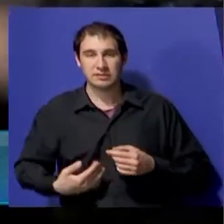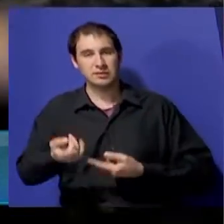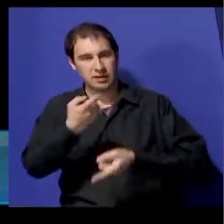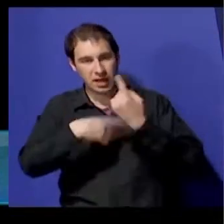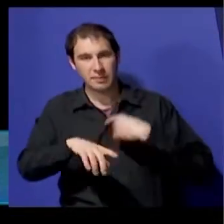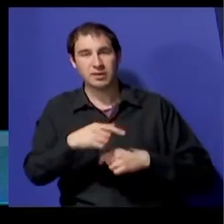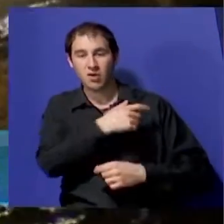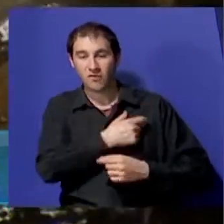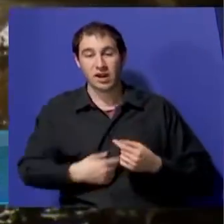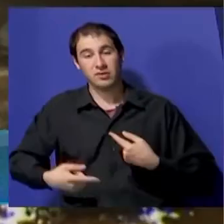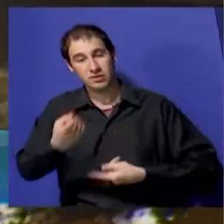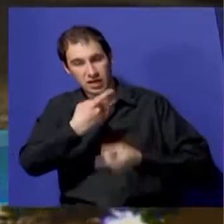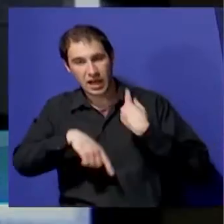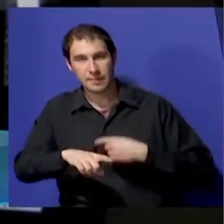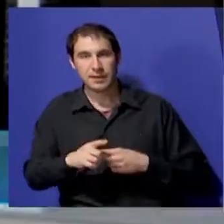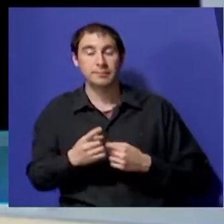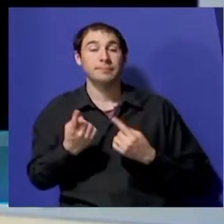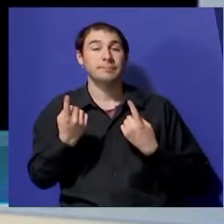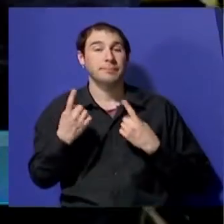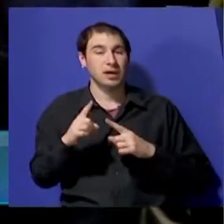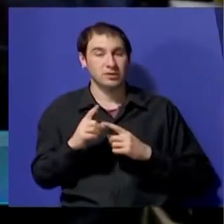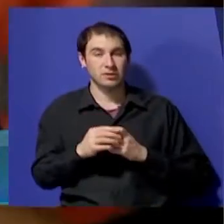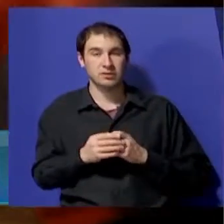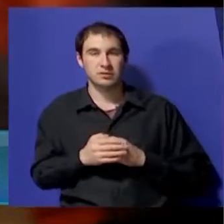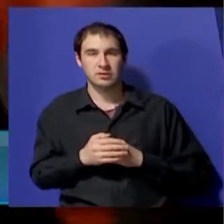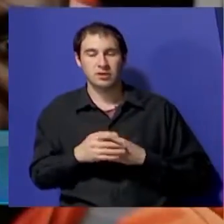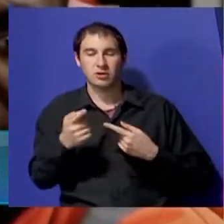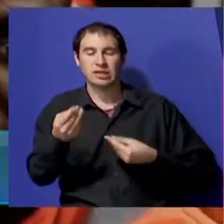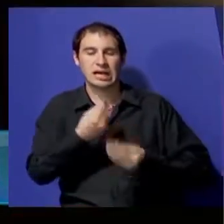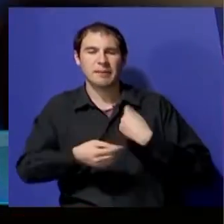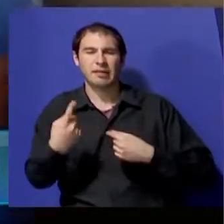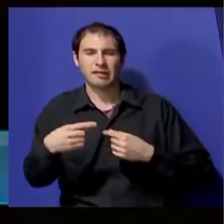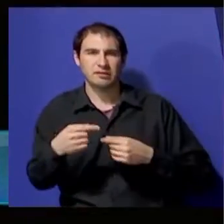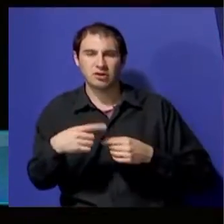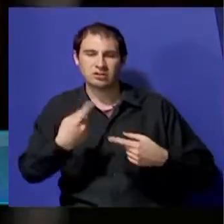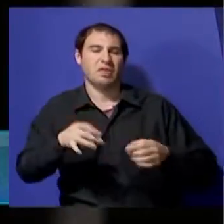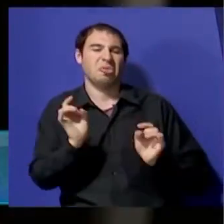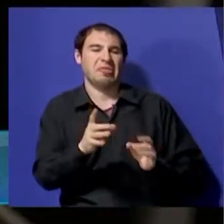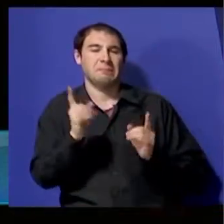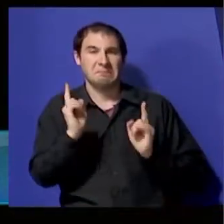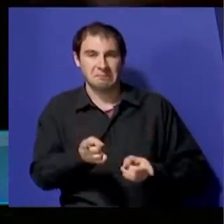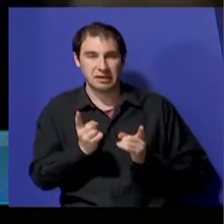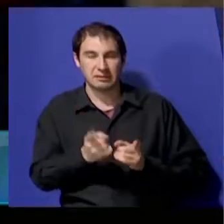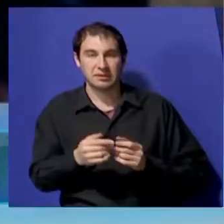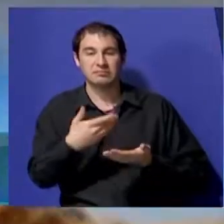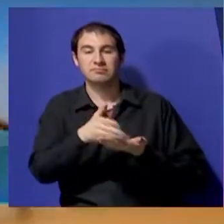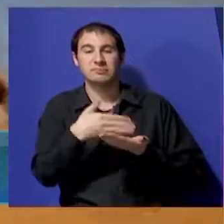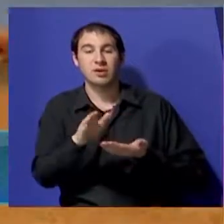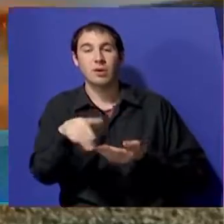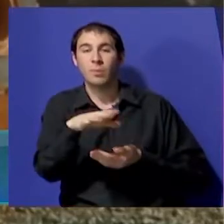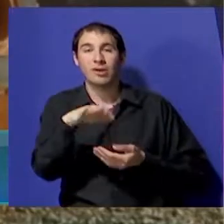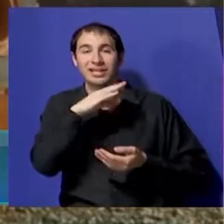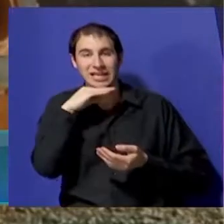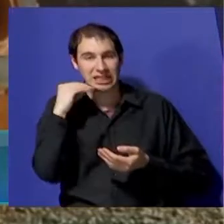cambia el gobernador, pero lo que no cambia es el ninguneo y la discriminación para con el pueblo